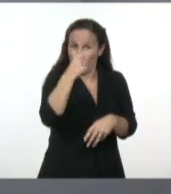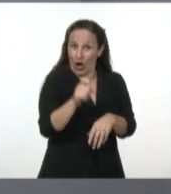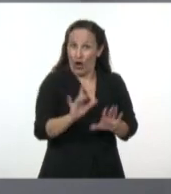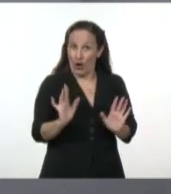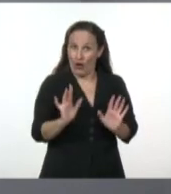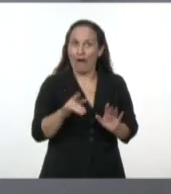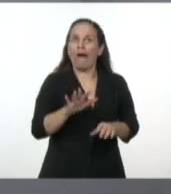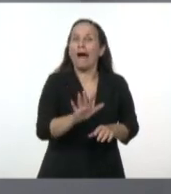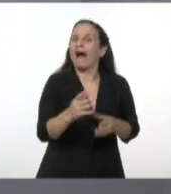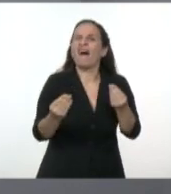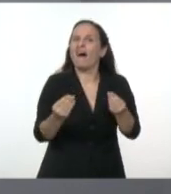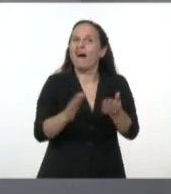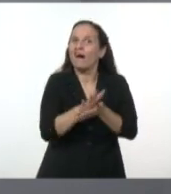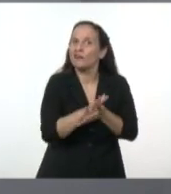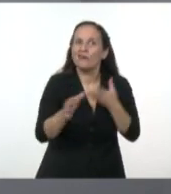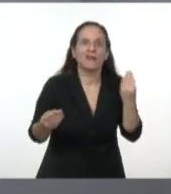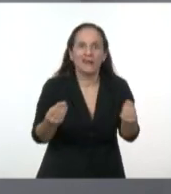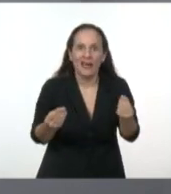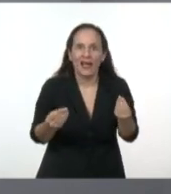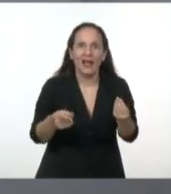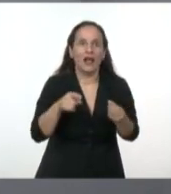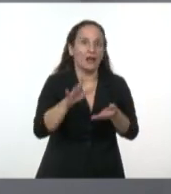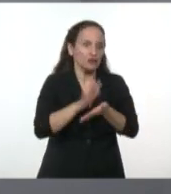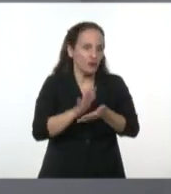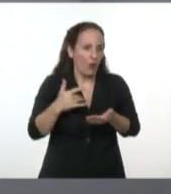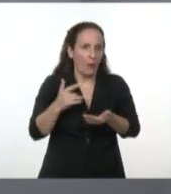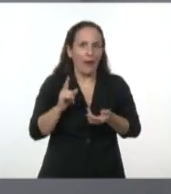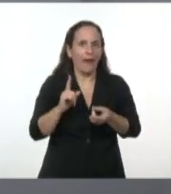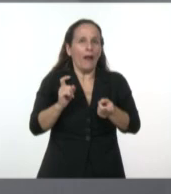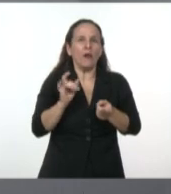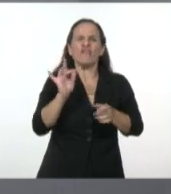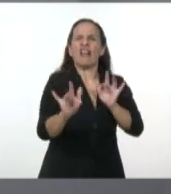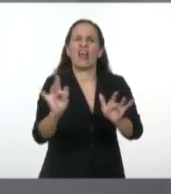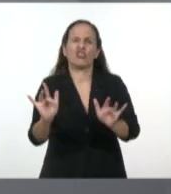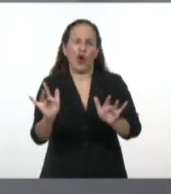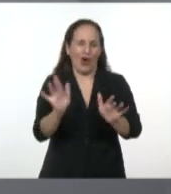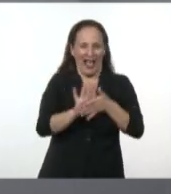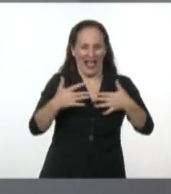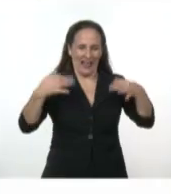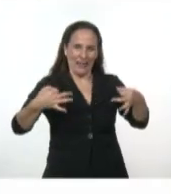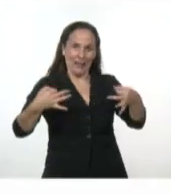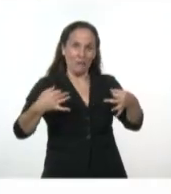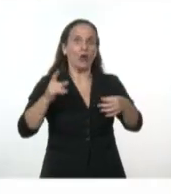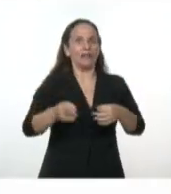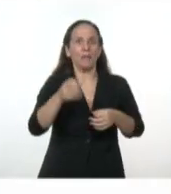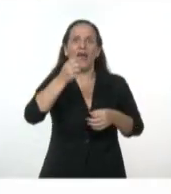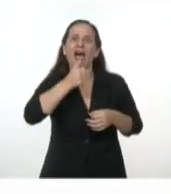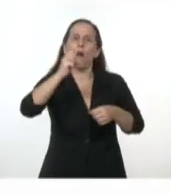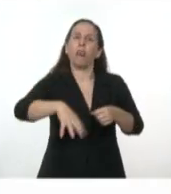esa manera estamos resolviendo la problemática de la limpieza, la higiene total en el baño y a su vez el control del agua.